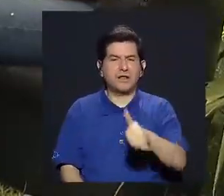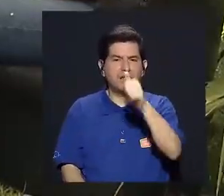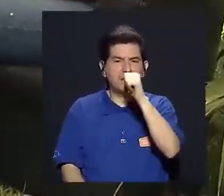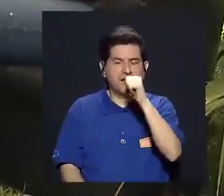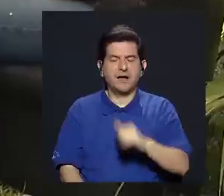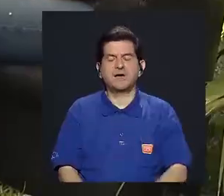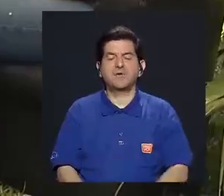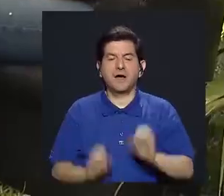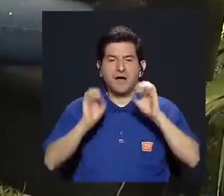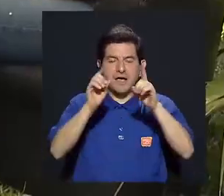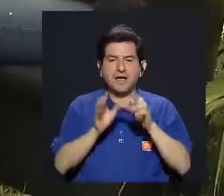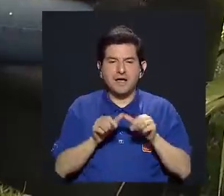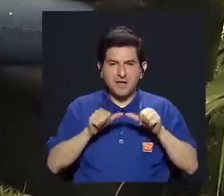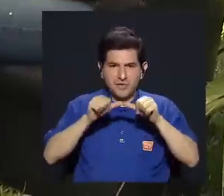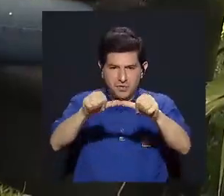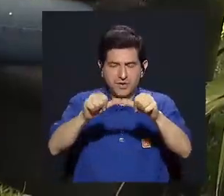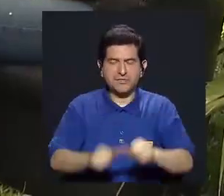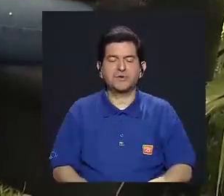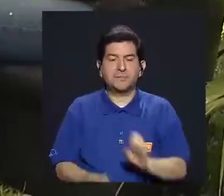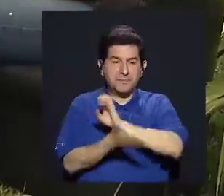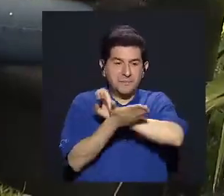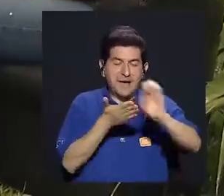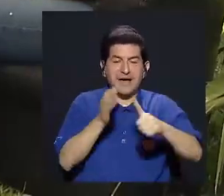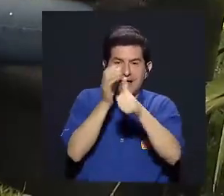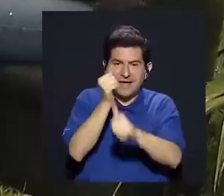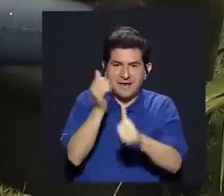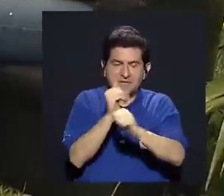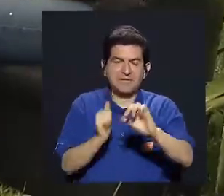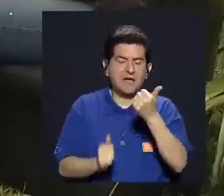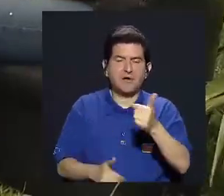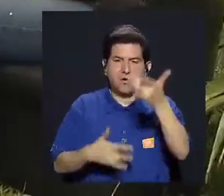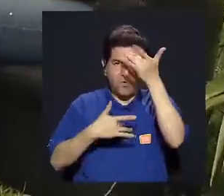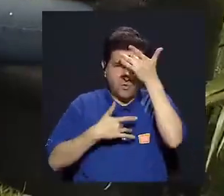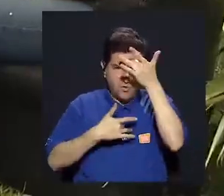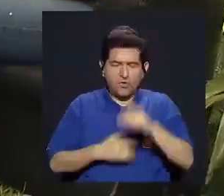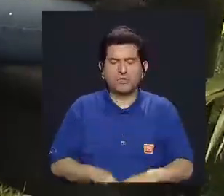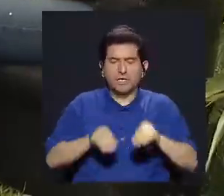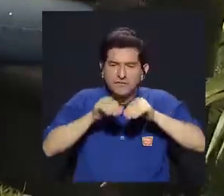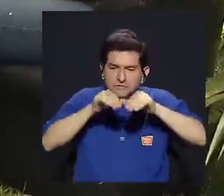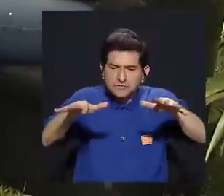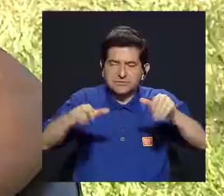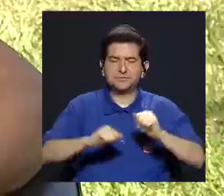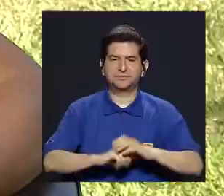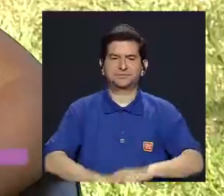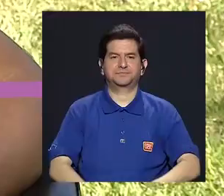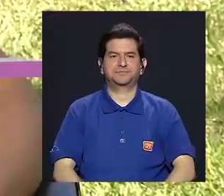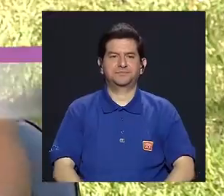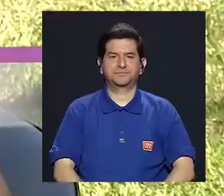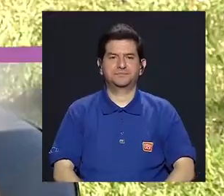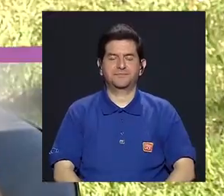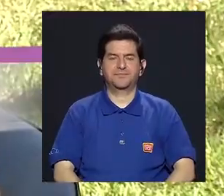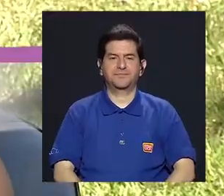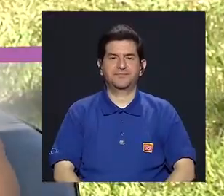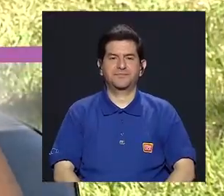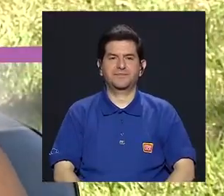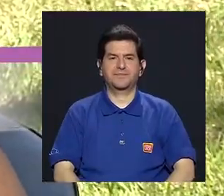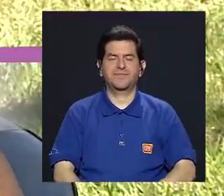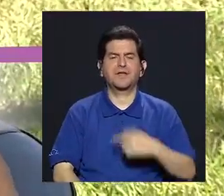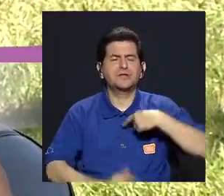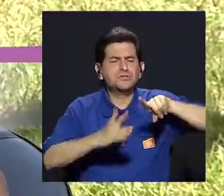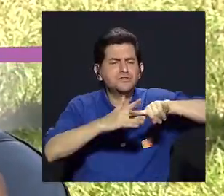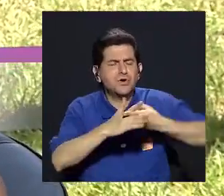educación continua sobre prevención de la enfermedad diarreica y otras enfermedades de transmisión yo